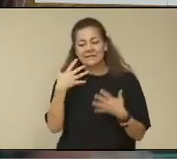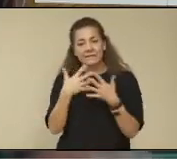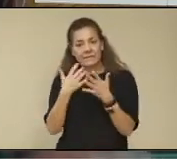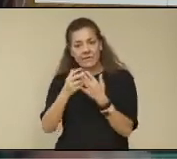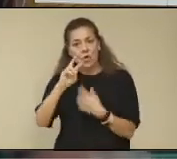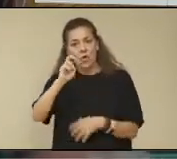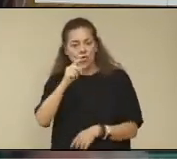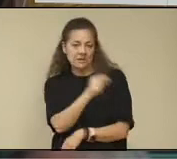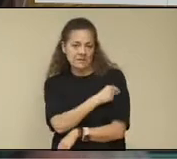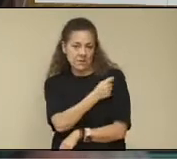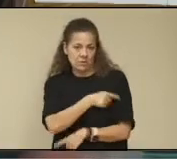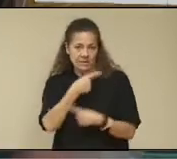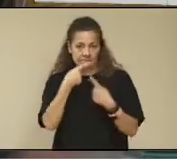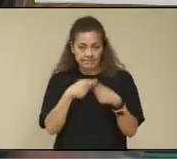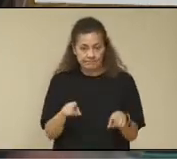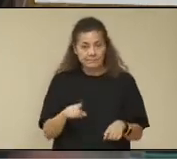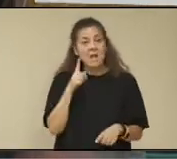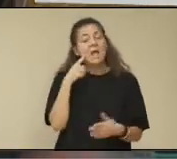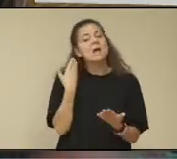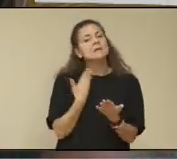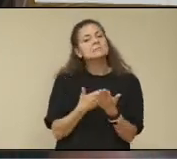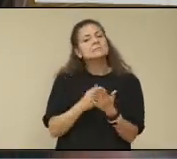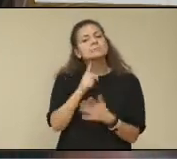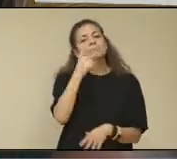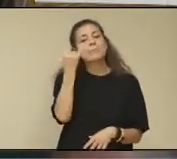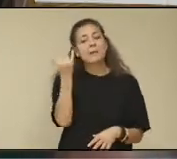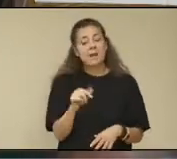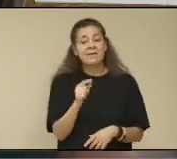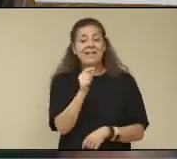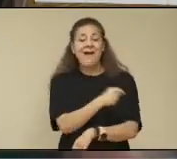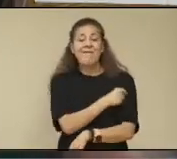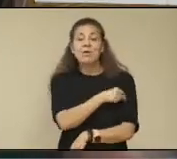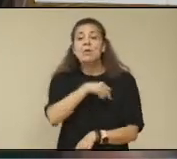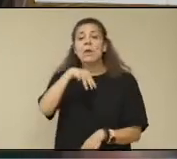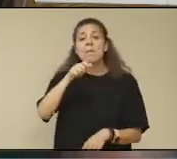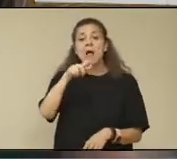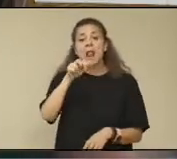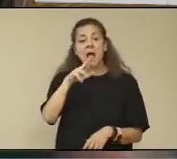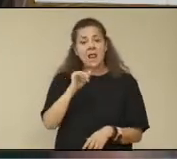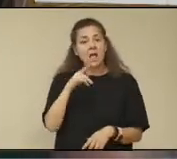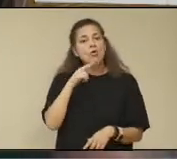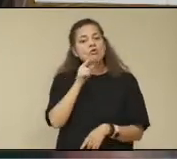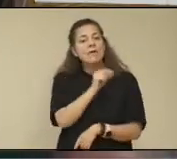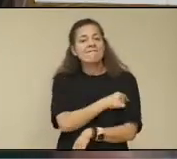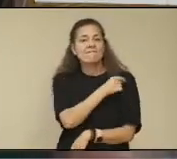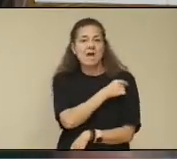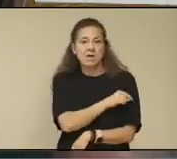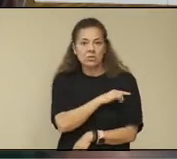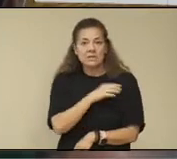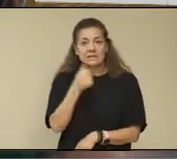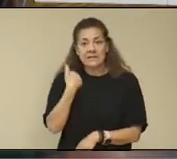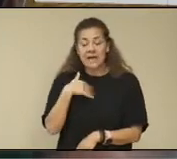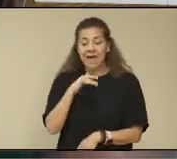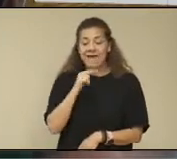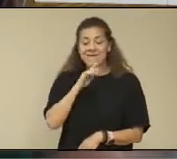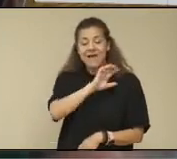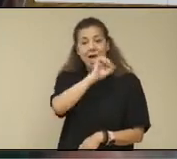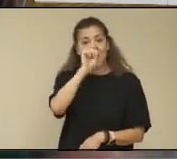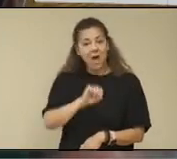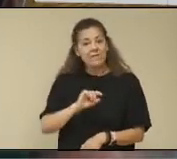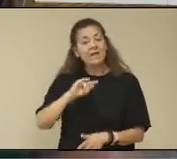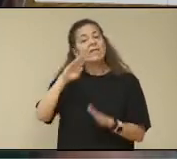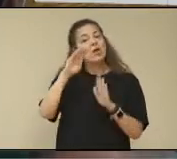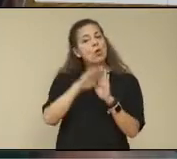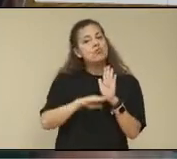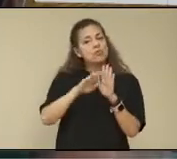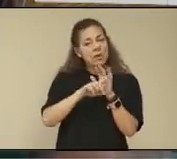distintas. Y se probó por primera vez la vacuna de malaria con las vacunas que se tienen en África del programa